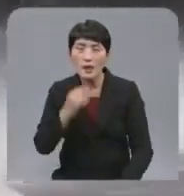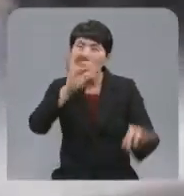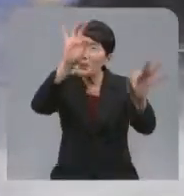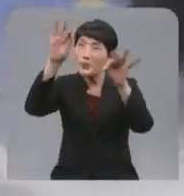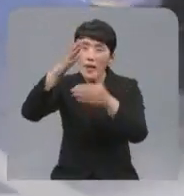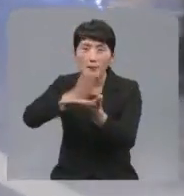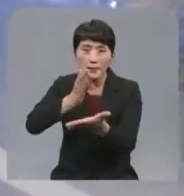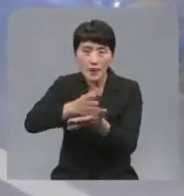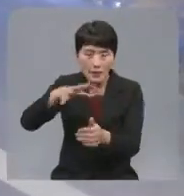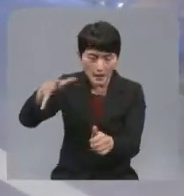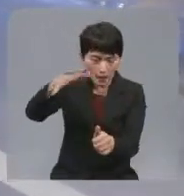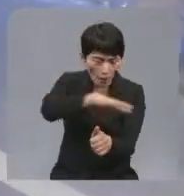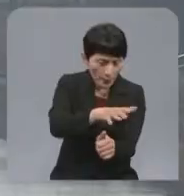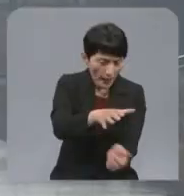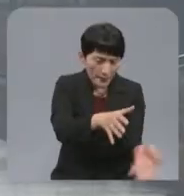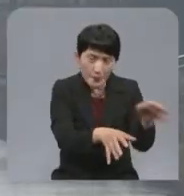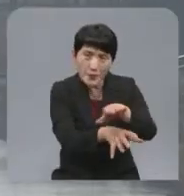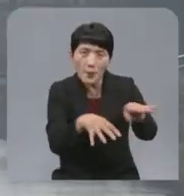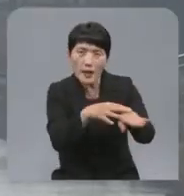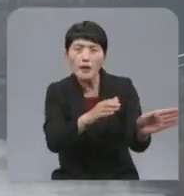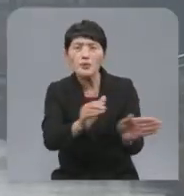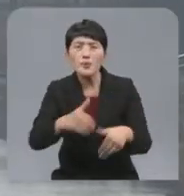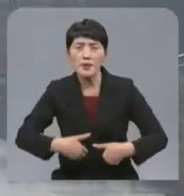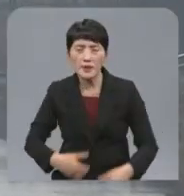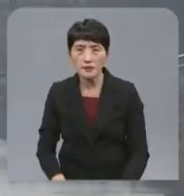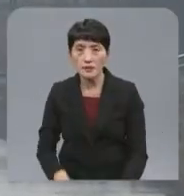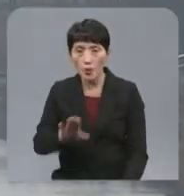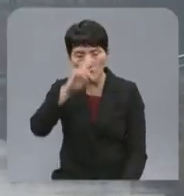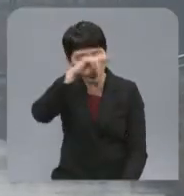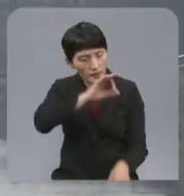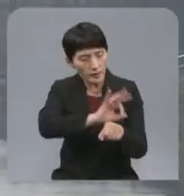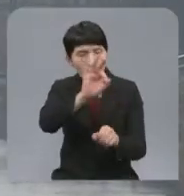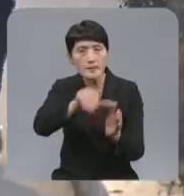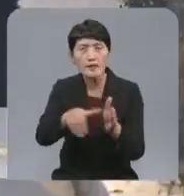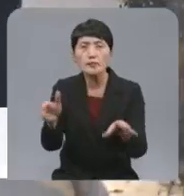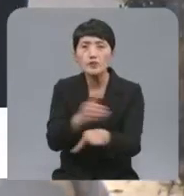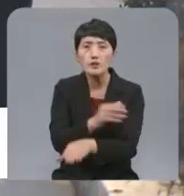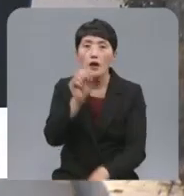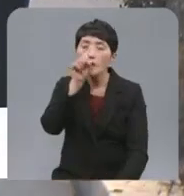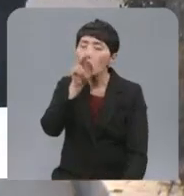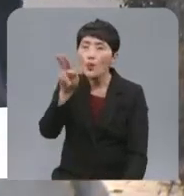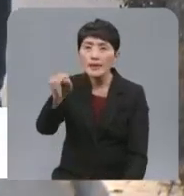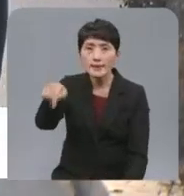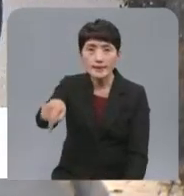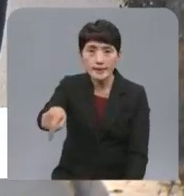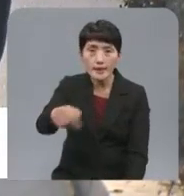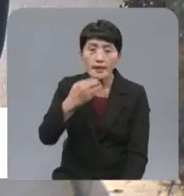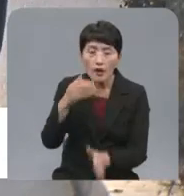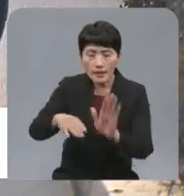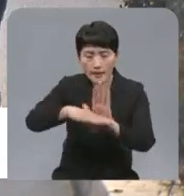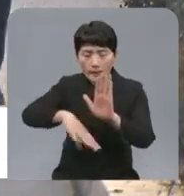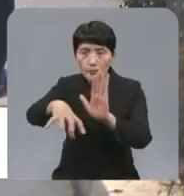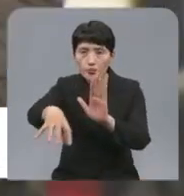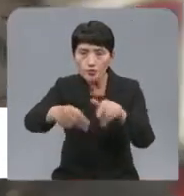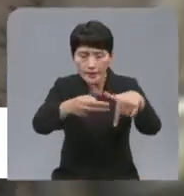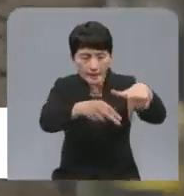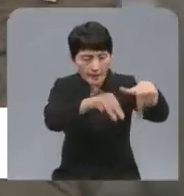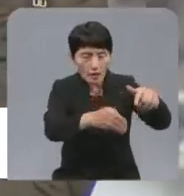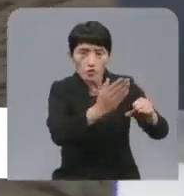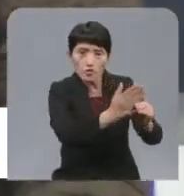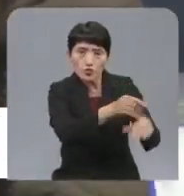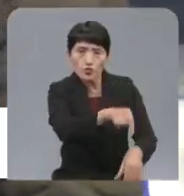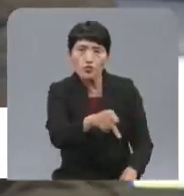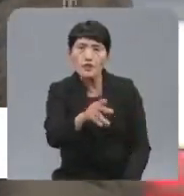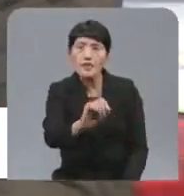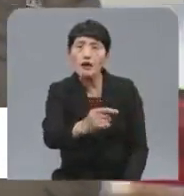contaminantes incluye por ejemplo aquellos coches compactos de tamaño medio y de carga de gasolina y de gas que emiten más de 5,3 gramos